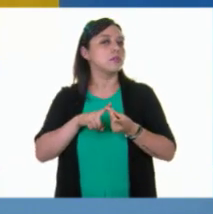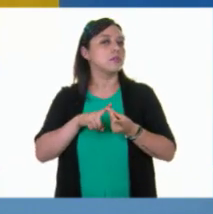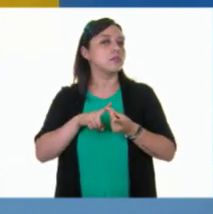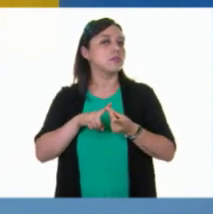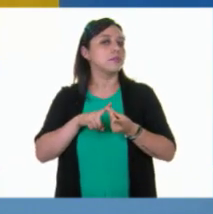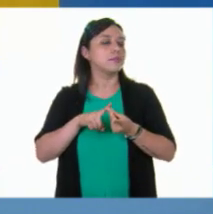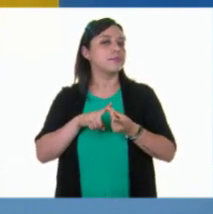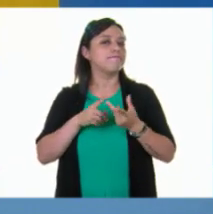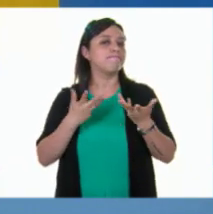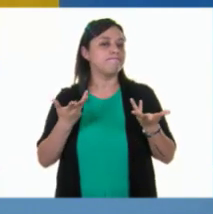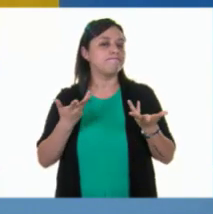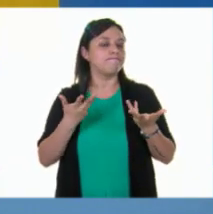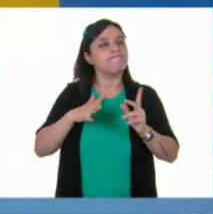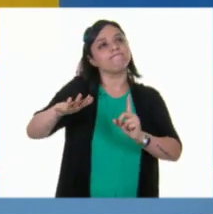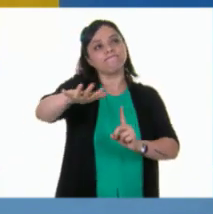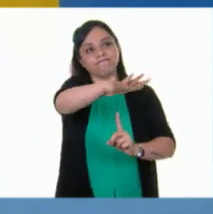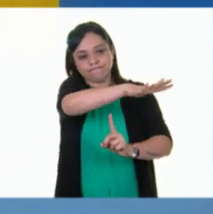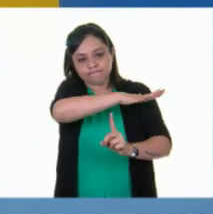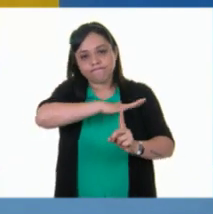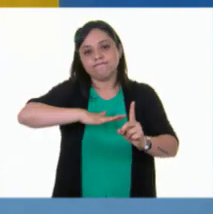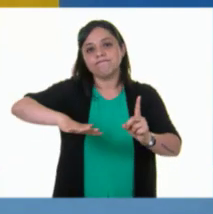En la naturaleza.